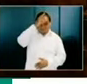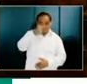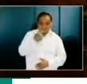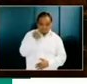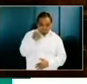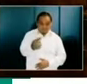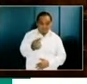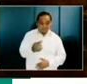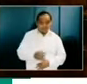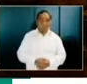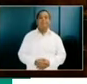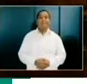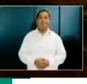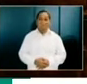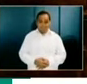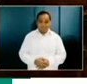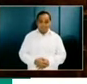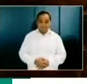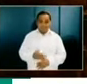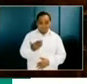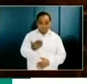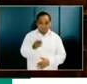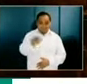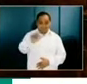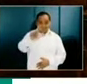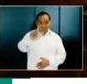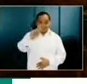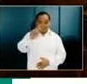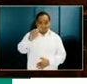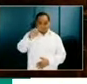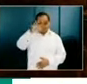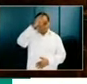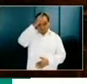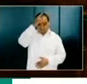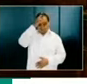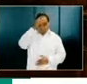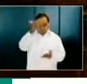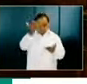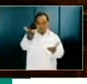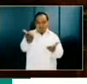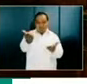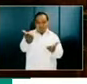¿Me estás oyendo, Alito? Eso.